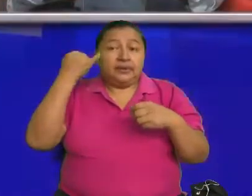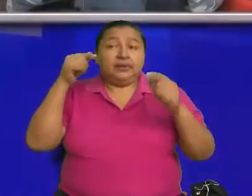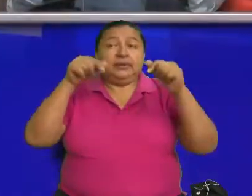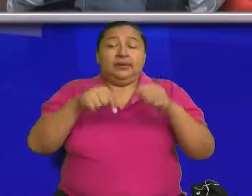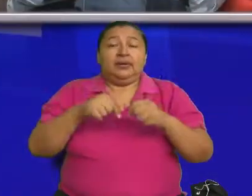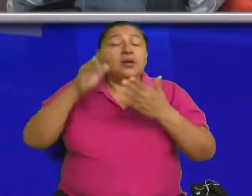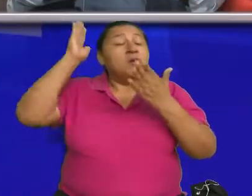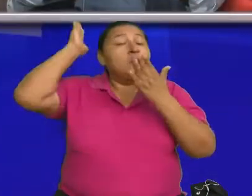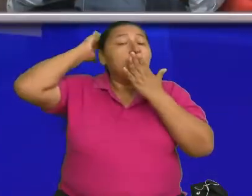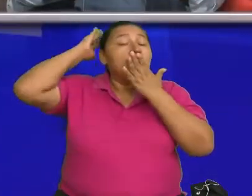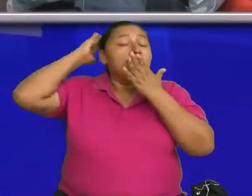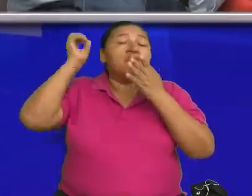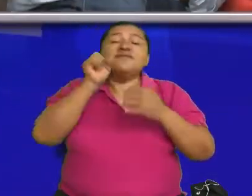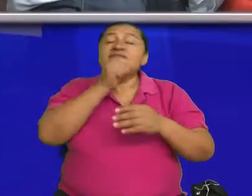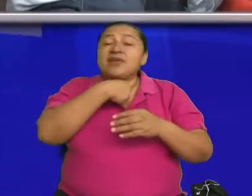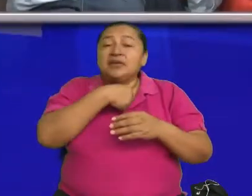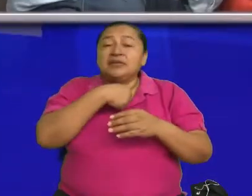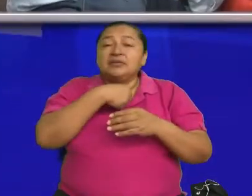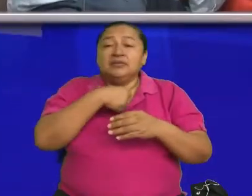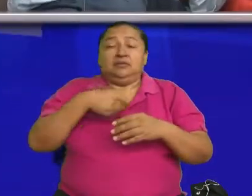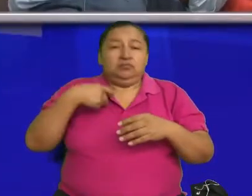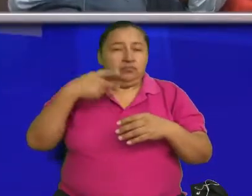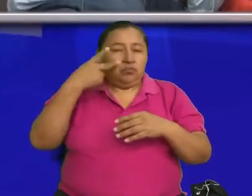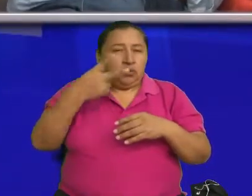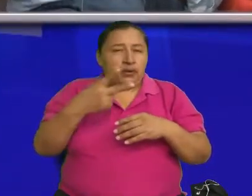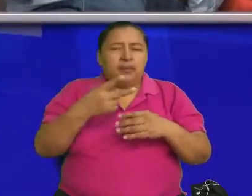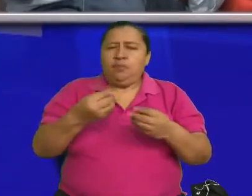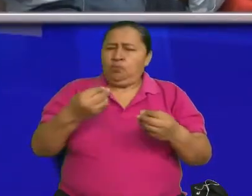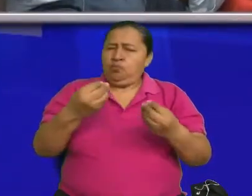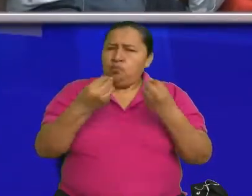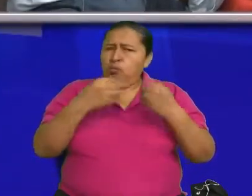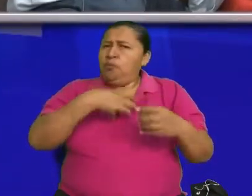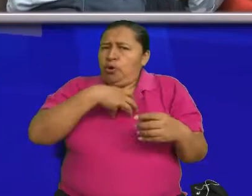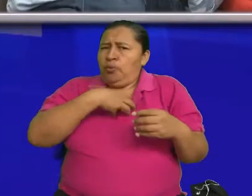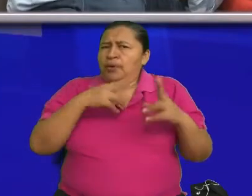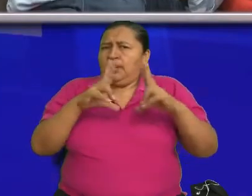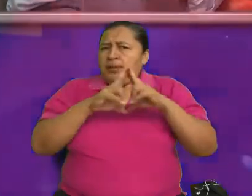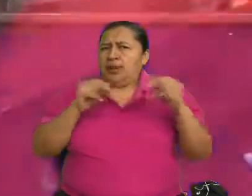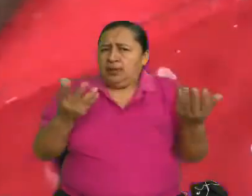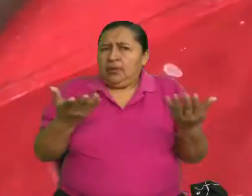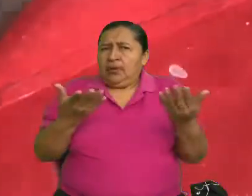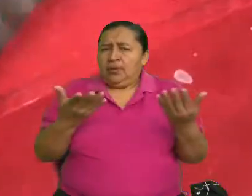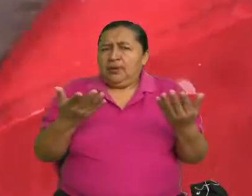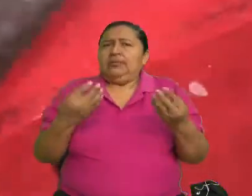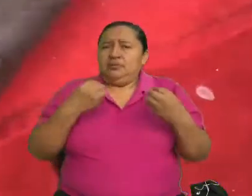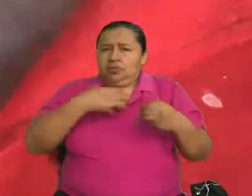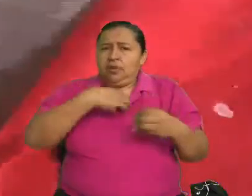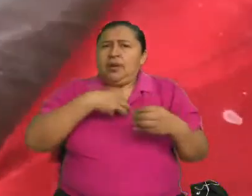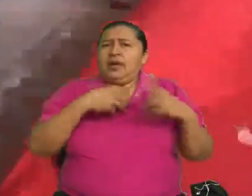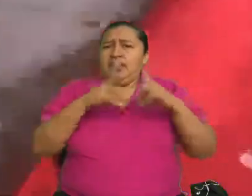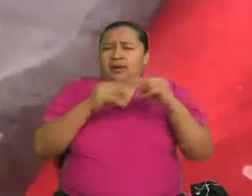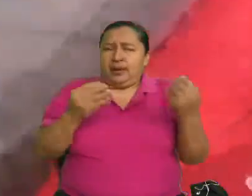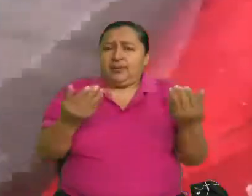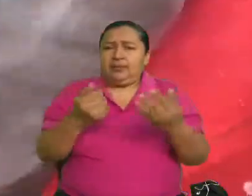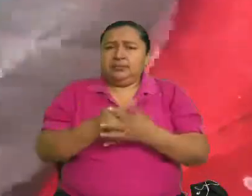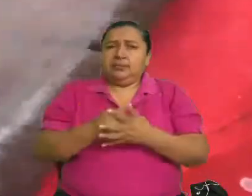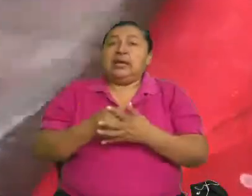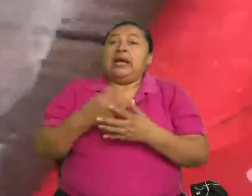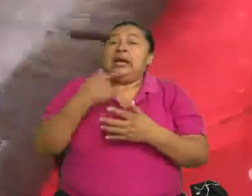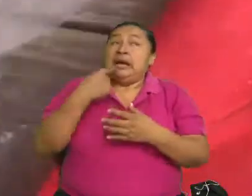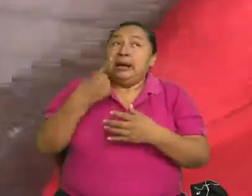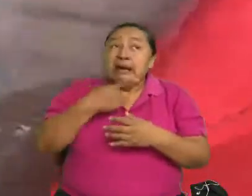indio viejo. El indio viejo es muy nicaragüense. Además es, creo yo, y discúlpenme